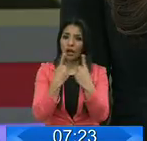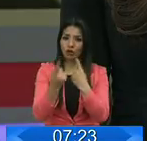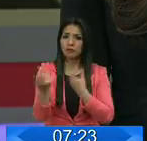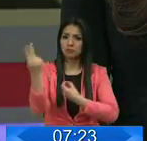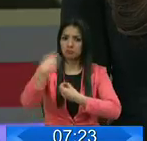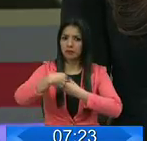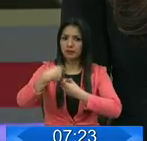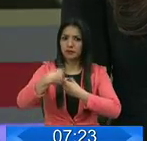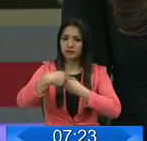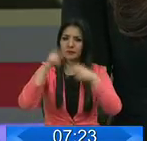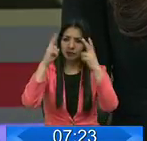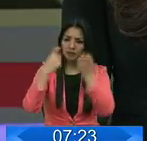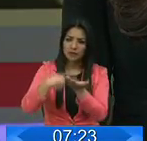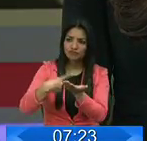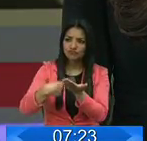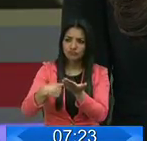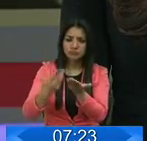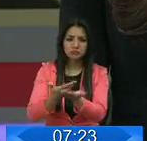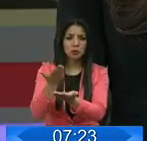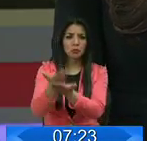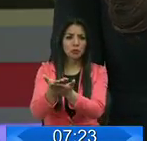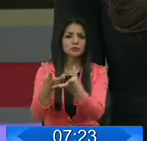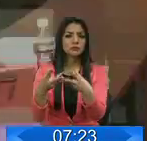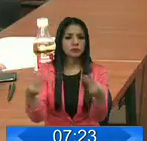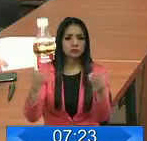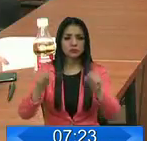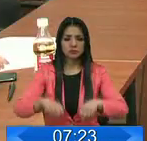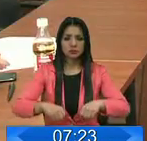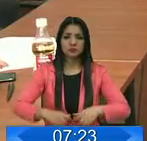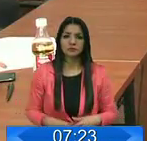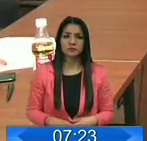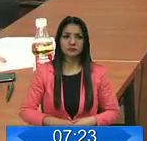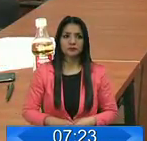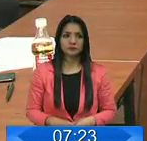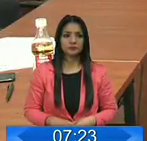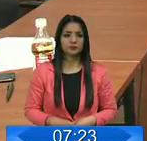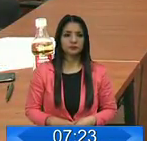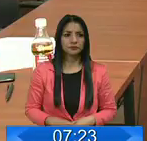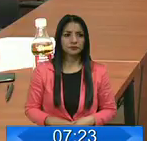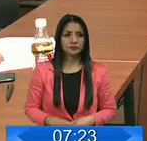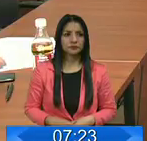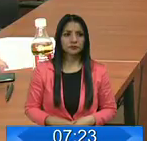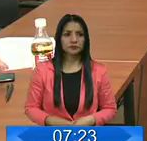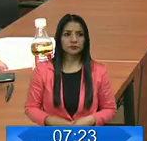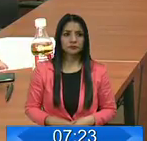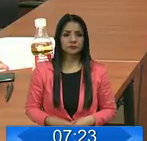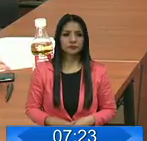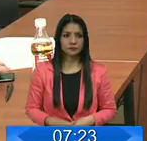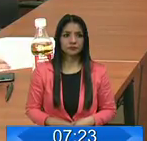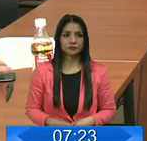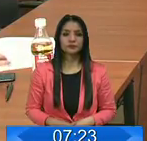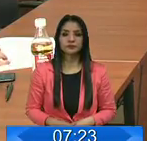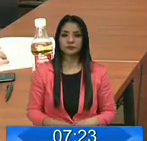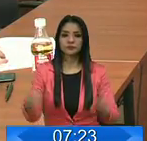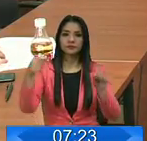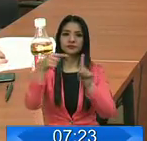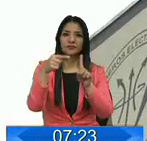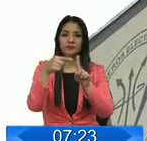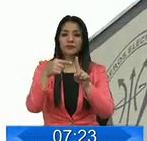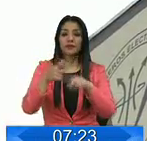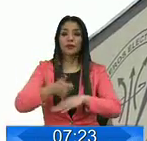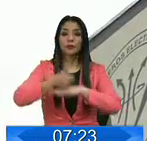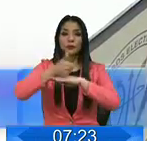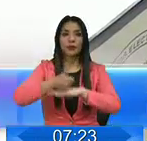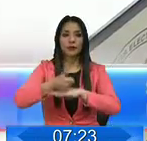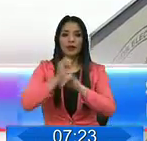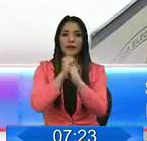y presentar alternativas. Generalmente este es un tema que Fue en rueda de prensa que el Colegio de Ingenieros Eléctricos